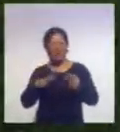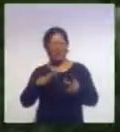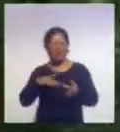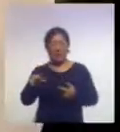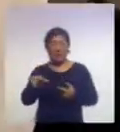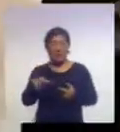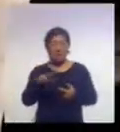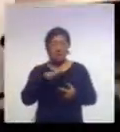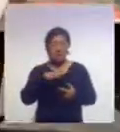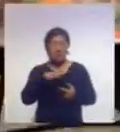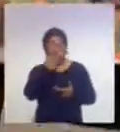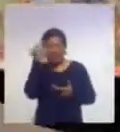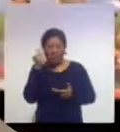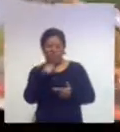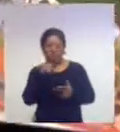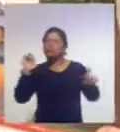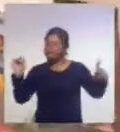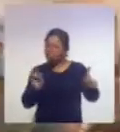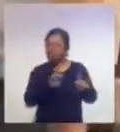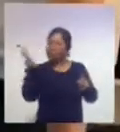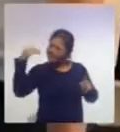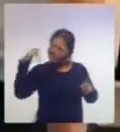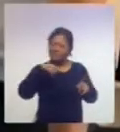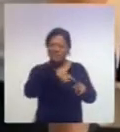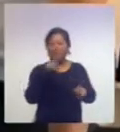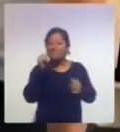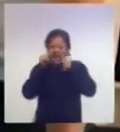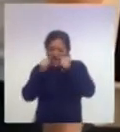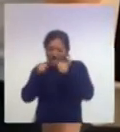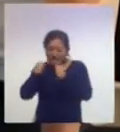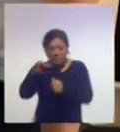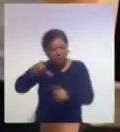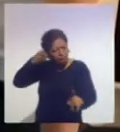a las plazas comunitarias para recibir la atención necesaria,